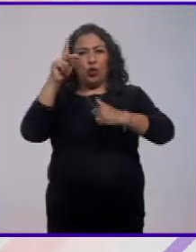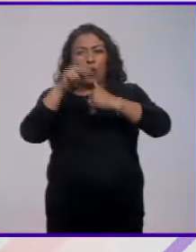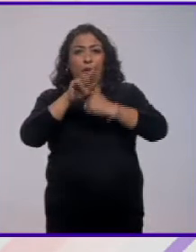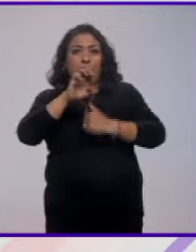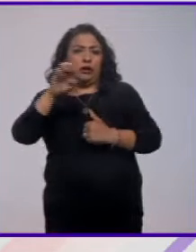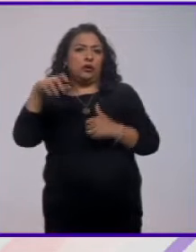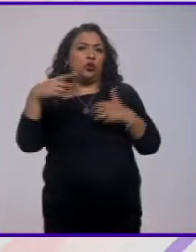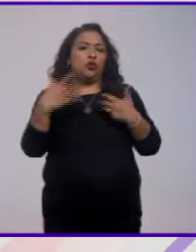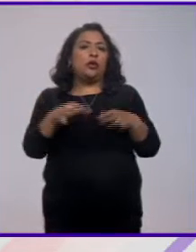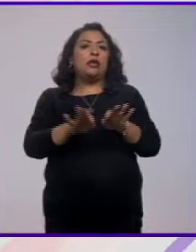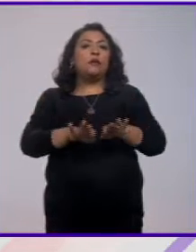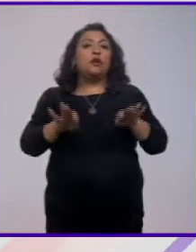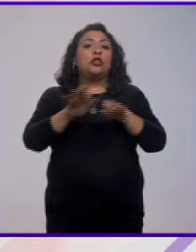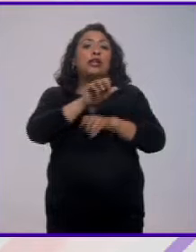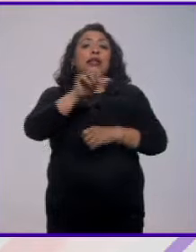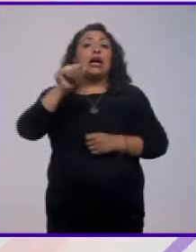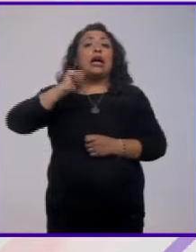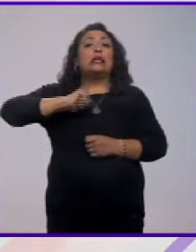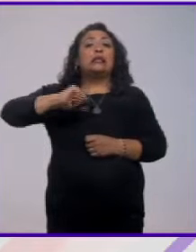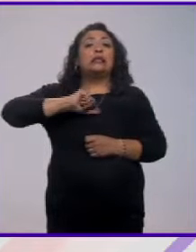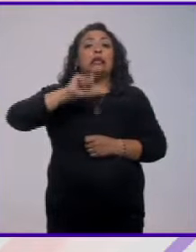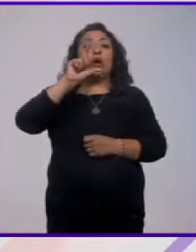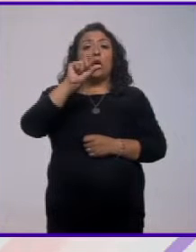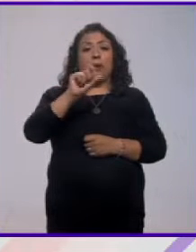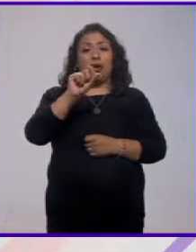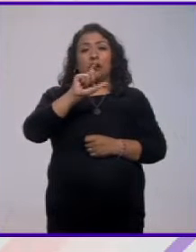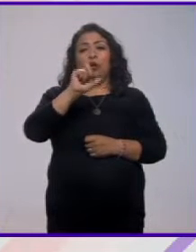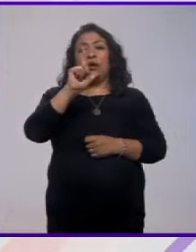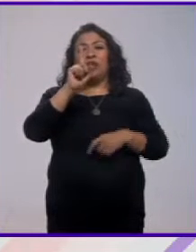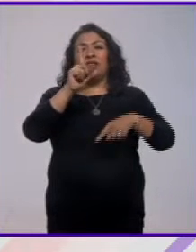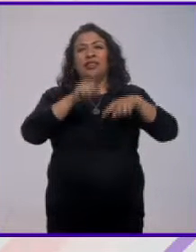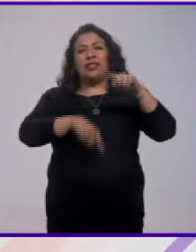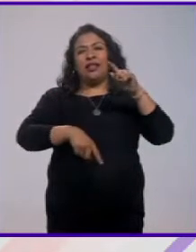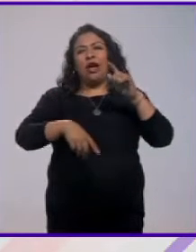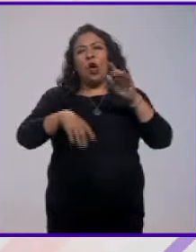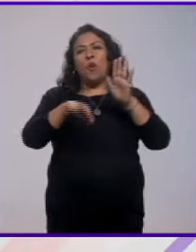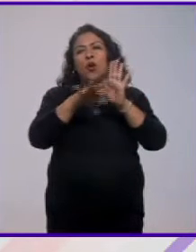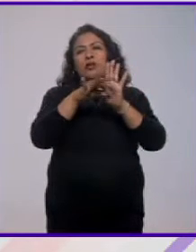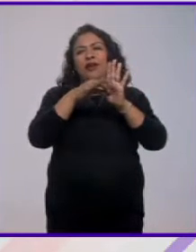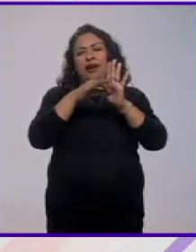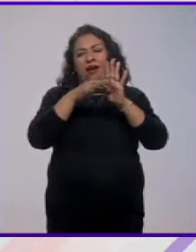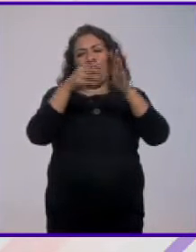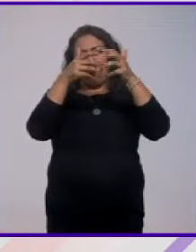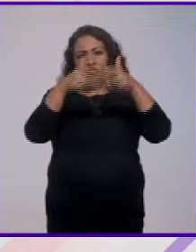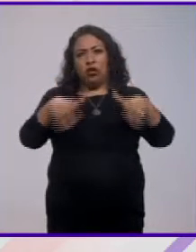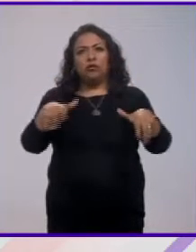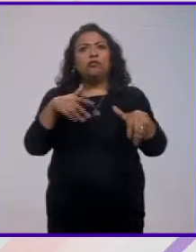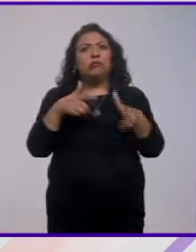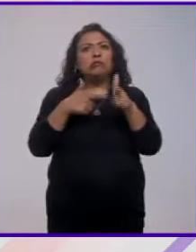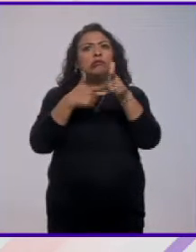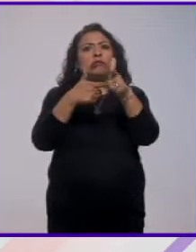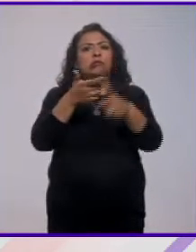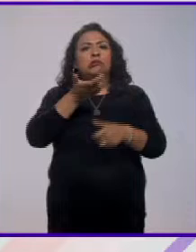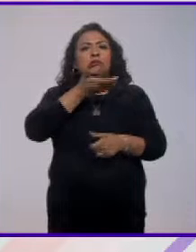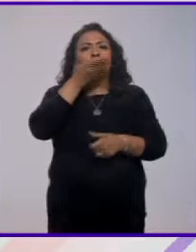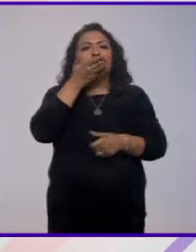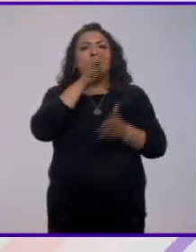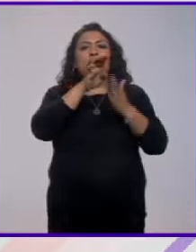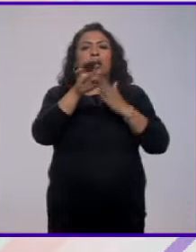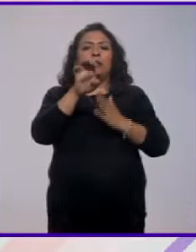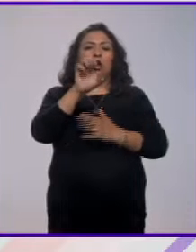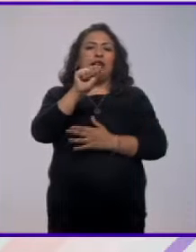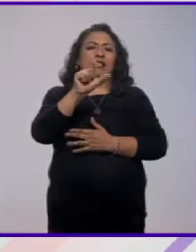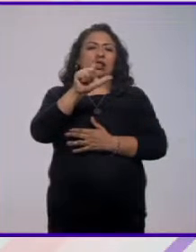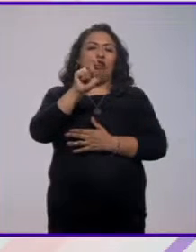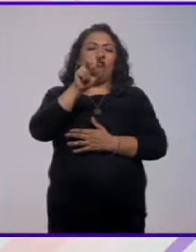muy importante para el siglo XX. A la caída de la cortina de hierro, muchas de estas tradiciones pervivieron. Es el caso de Eslovenia con el